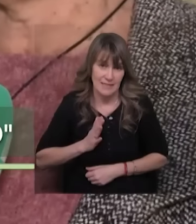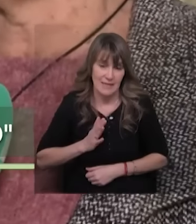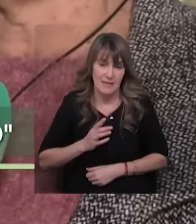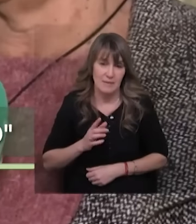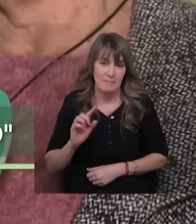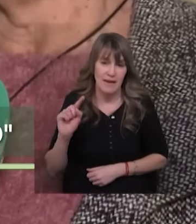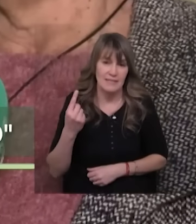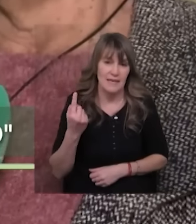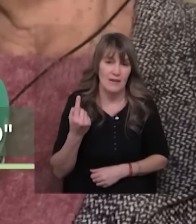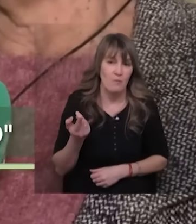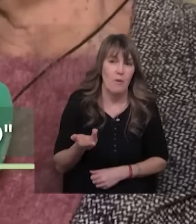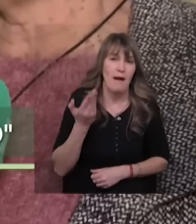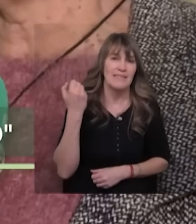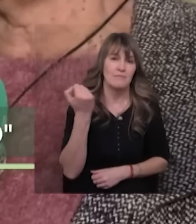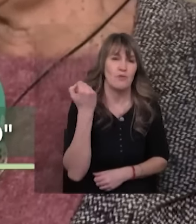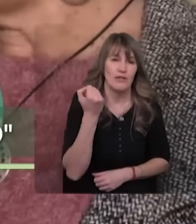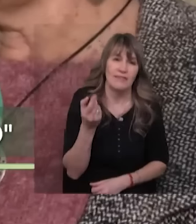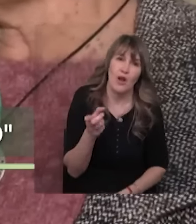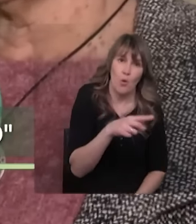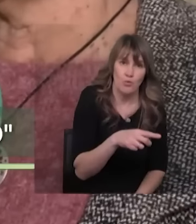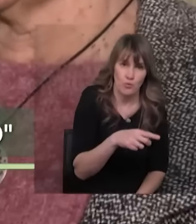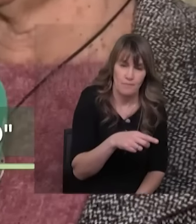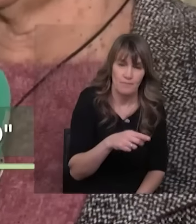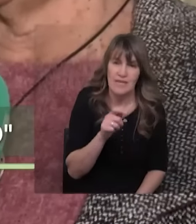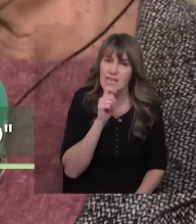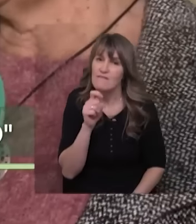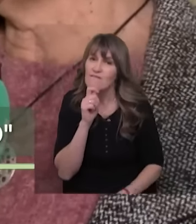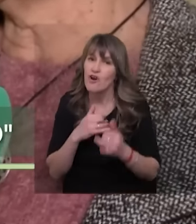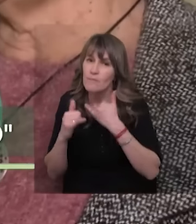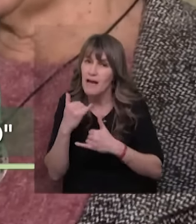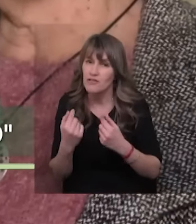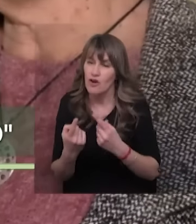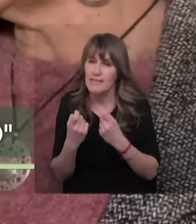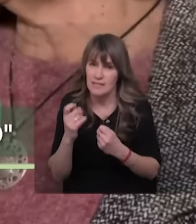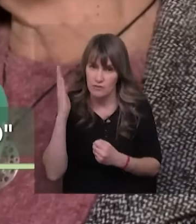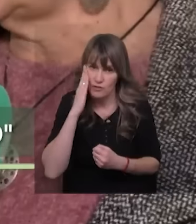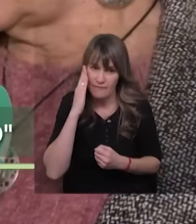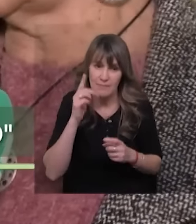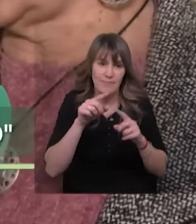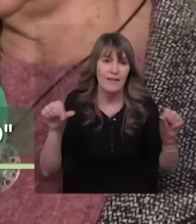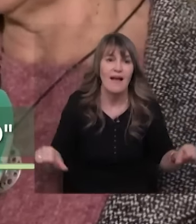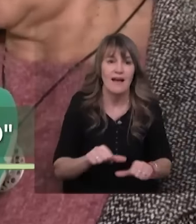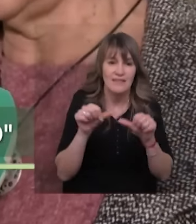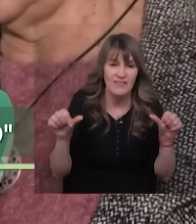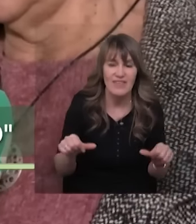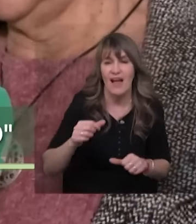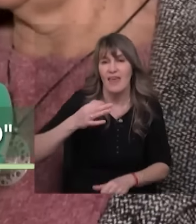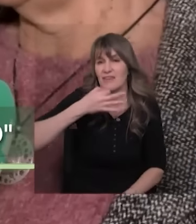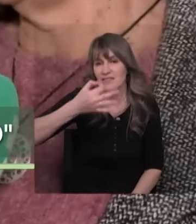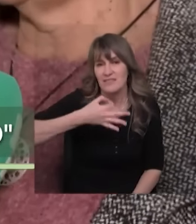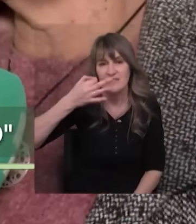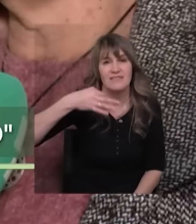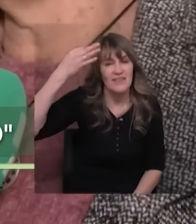preponderancia entonces la información es fundamental Estas actividades y otras que se están desarrollando por Suerte